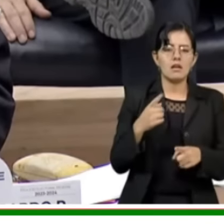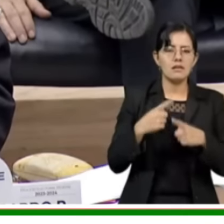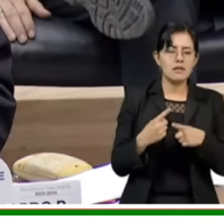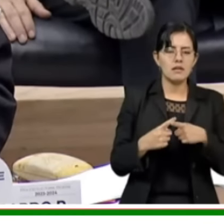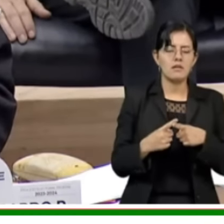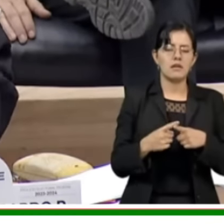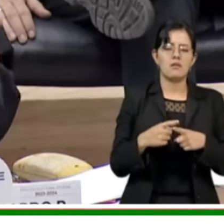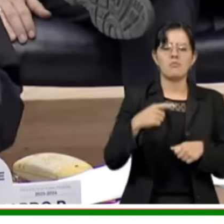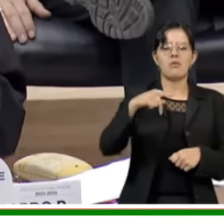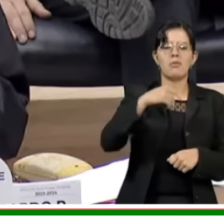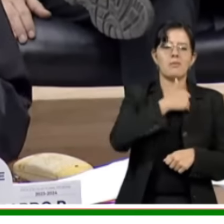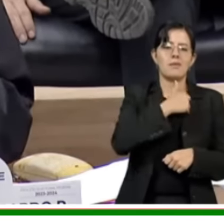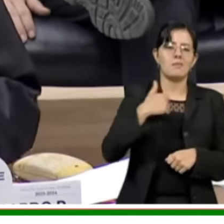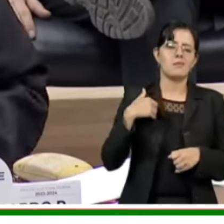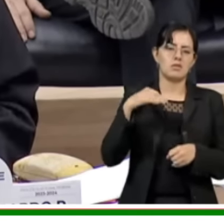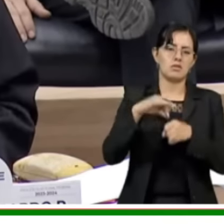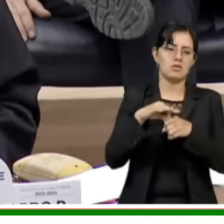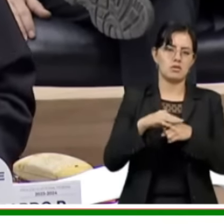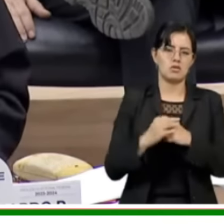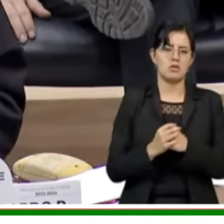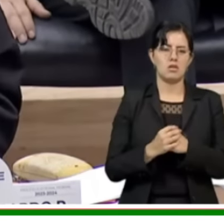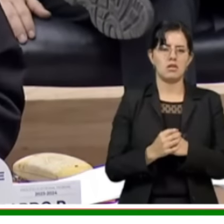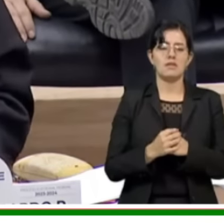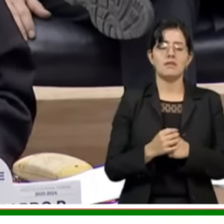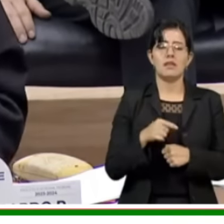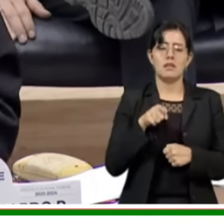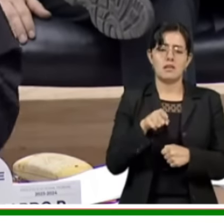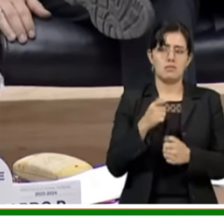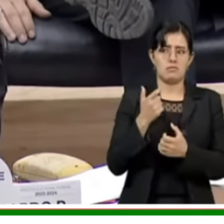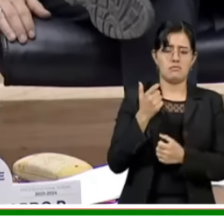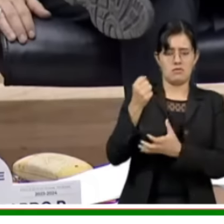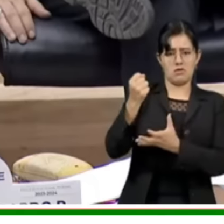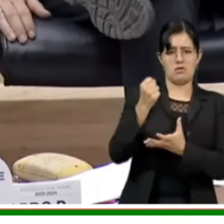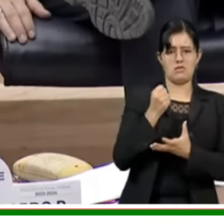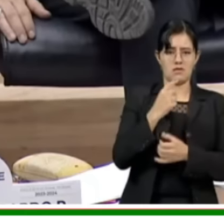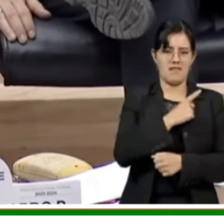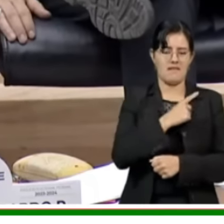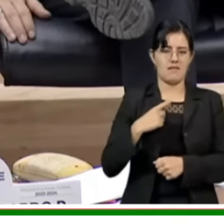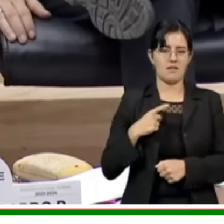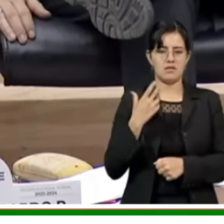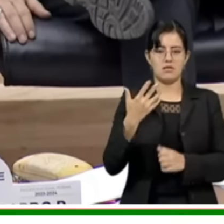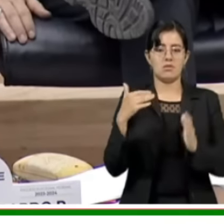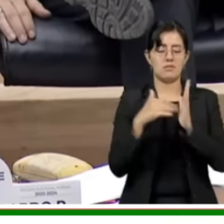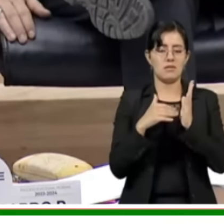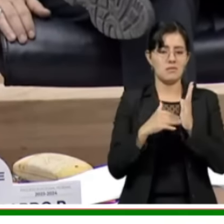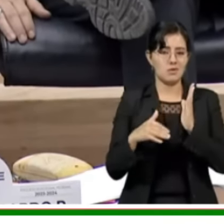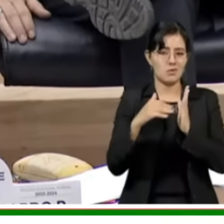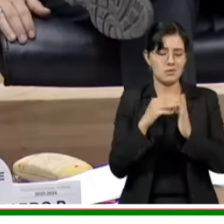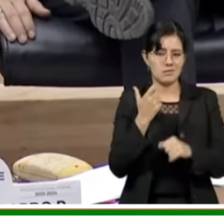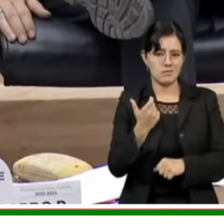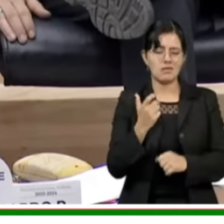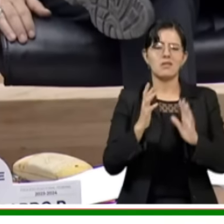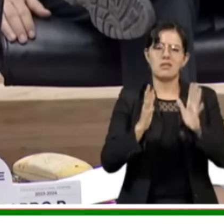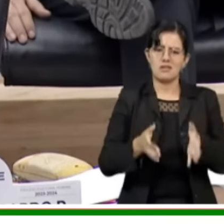electoral pidieron 5200 millones de deuda ya lo dije nos repetimos porque estamos tratando otra vez el mismo tema